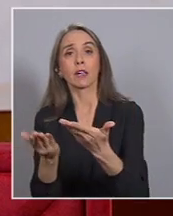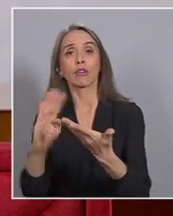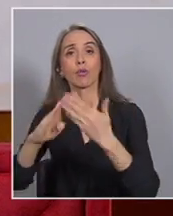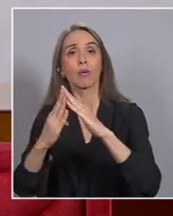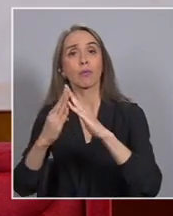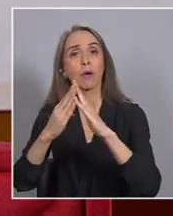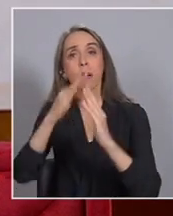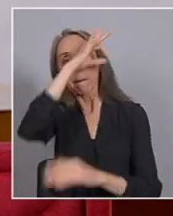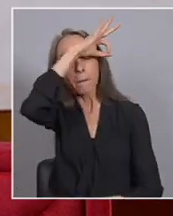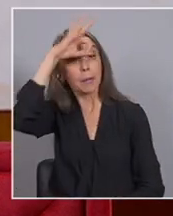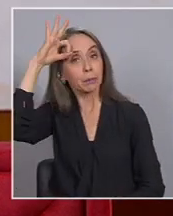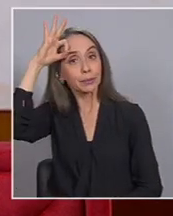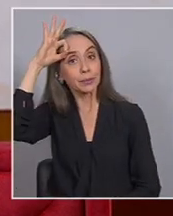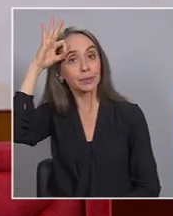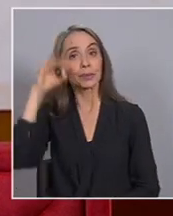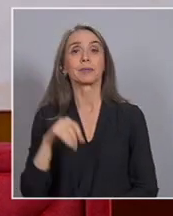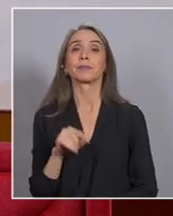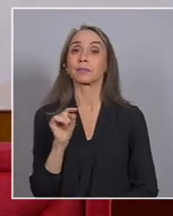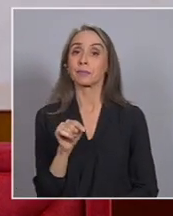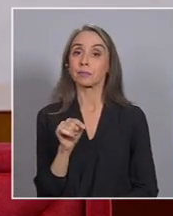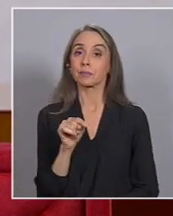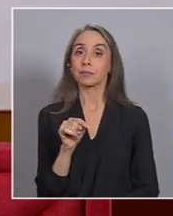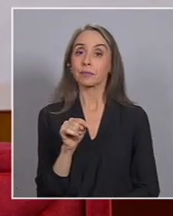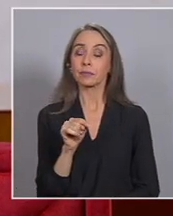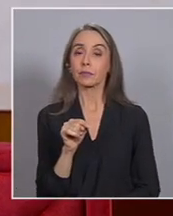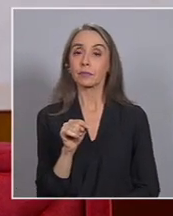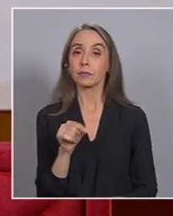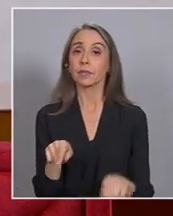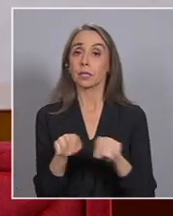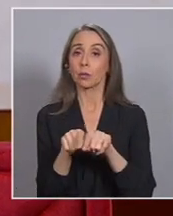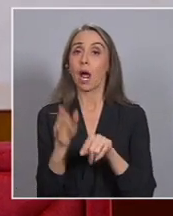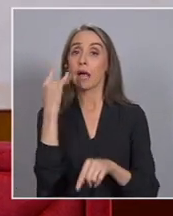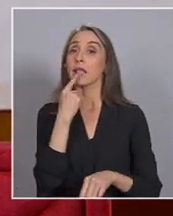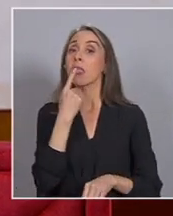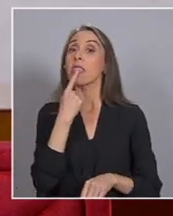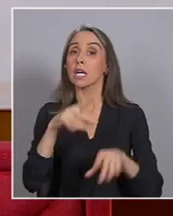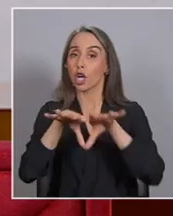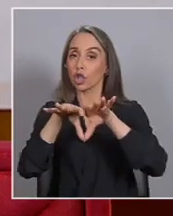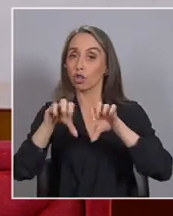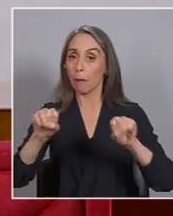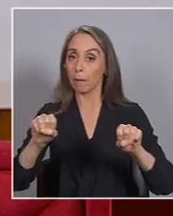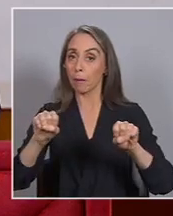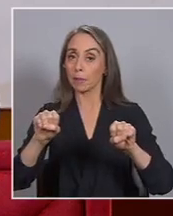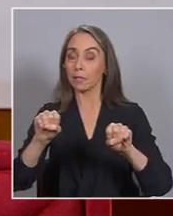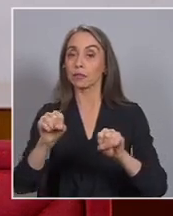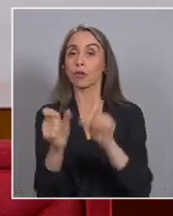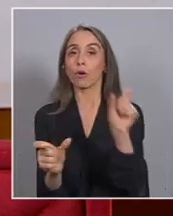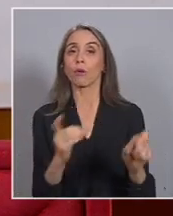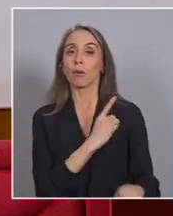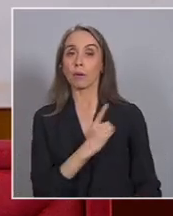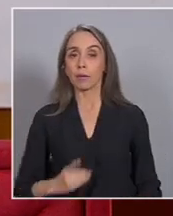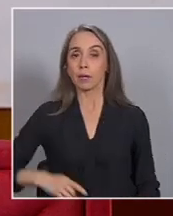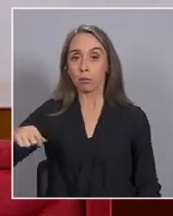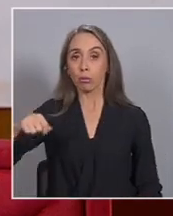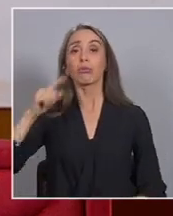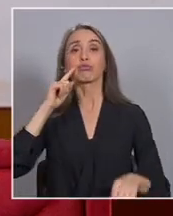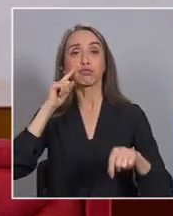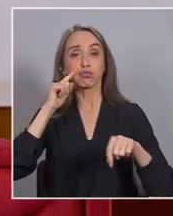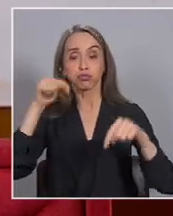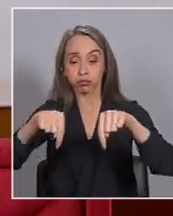En esta línea, y tal como comprometí con los parlamentarios de la zona aquí